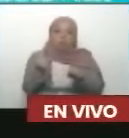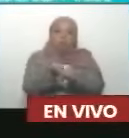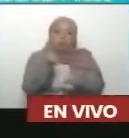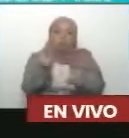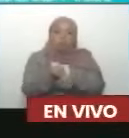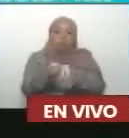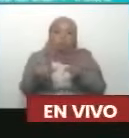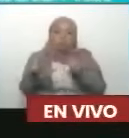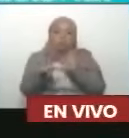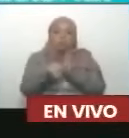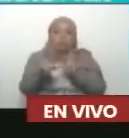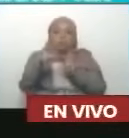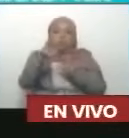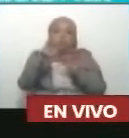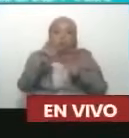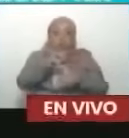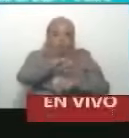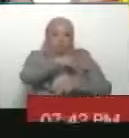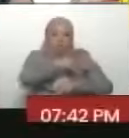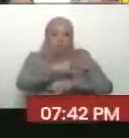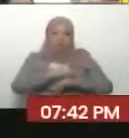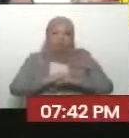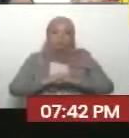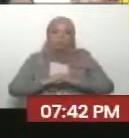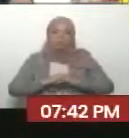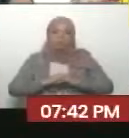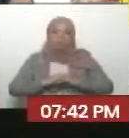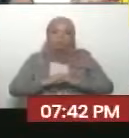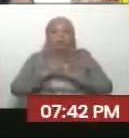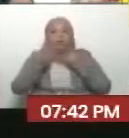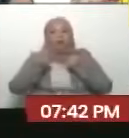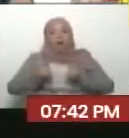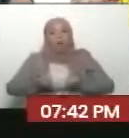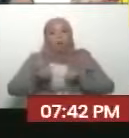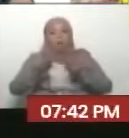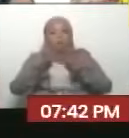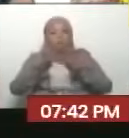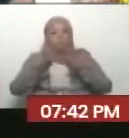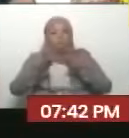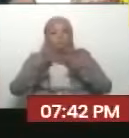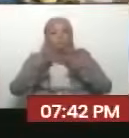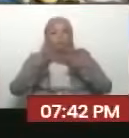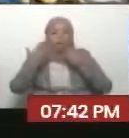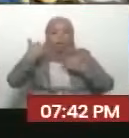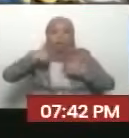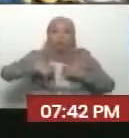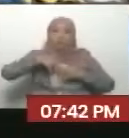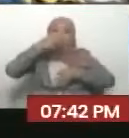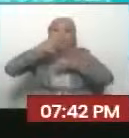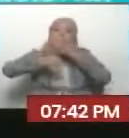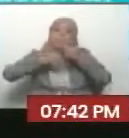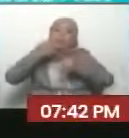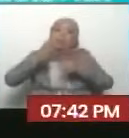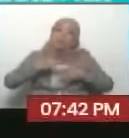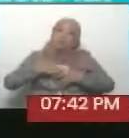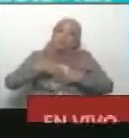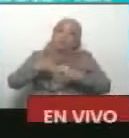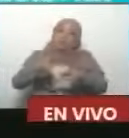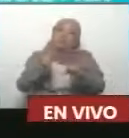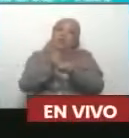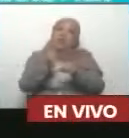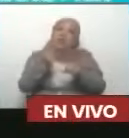su liceo, por su universidad. Y precisamente allí yo estuve explicando algo interesante,